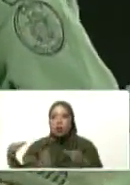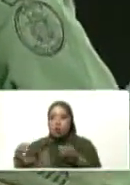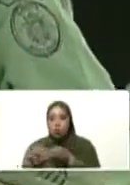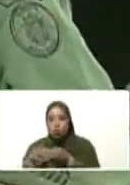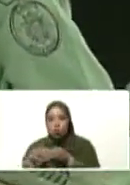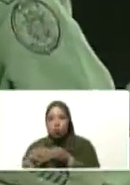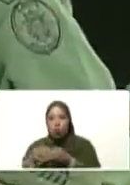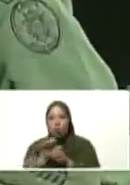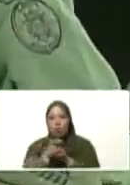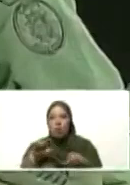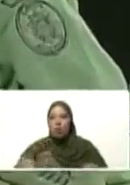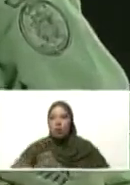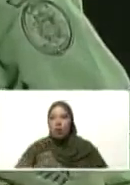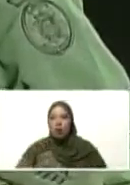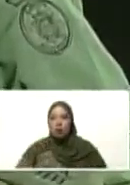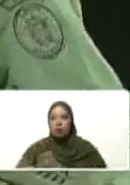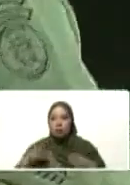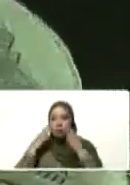Antonio Páez.